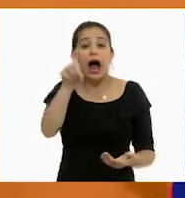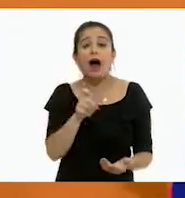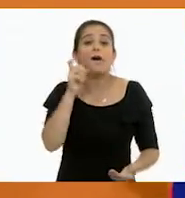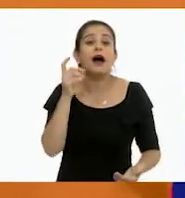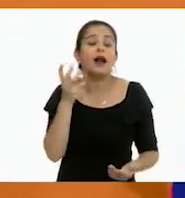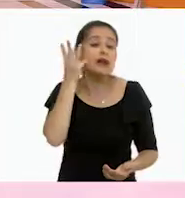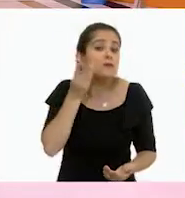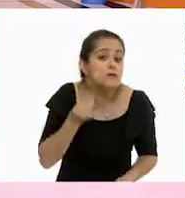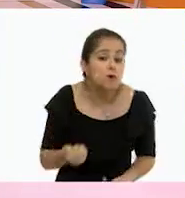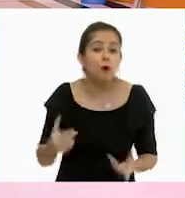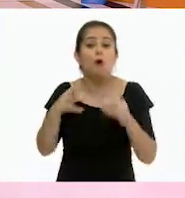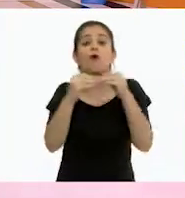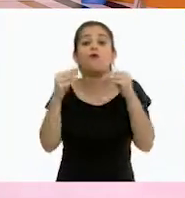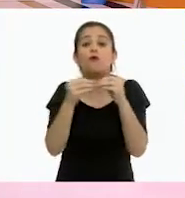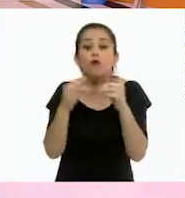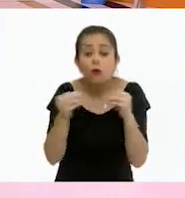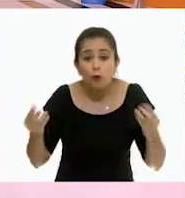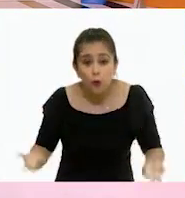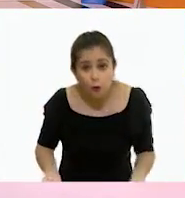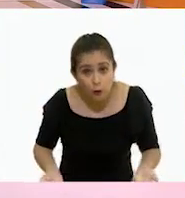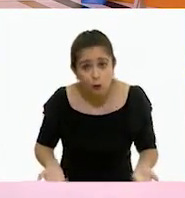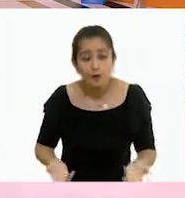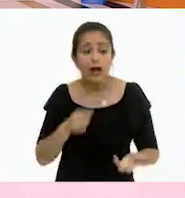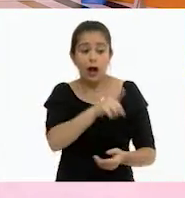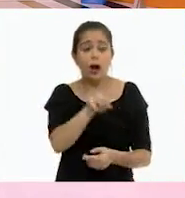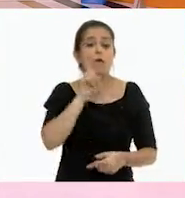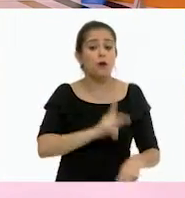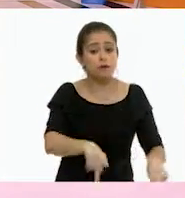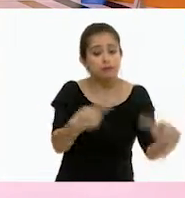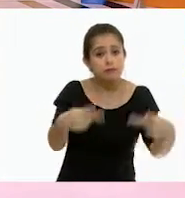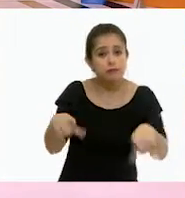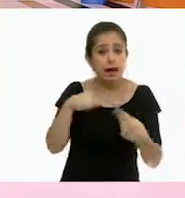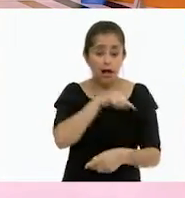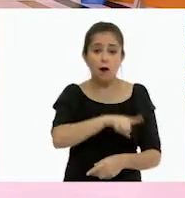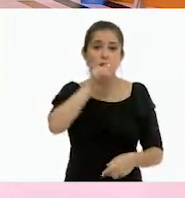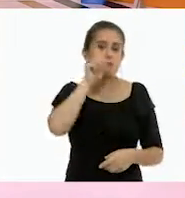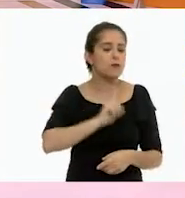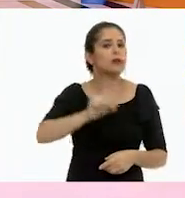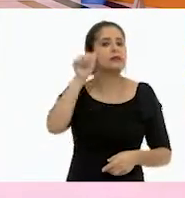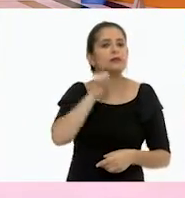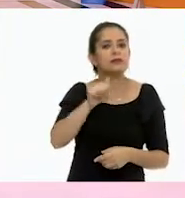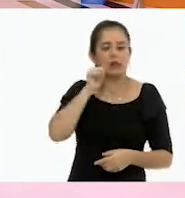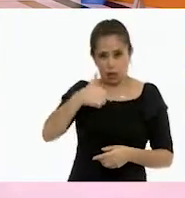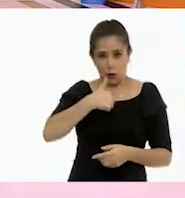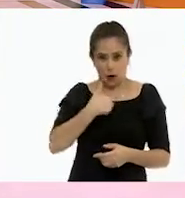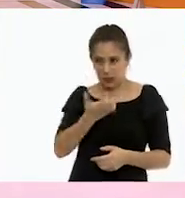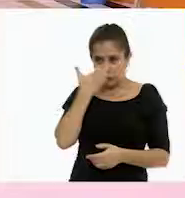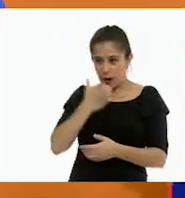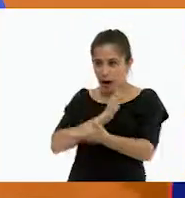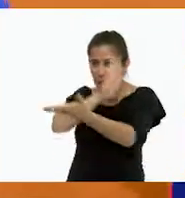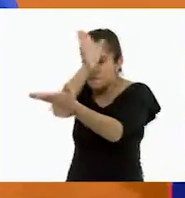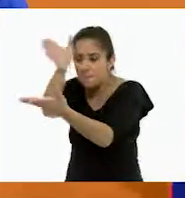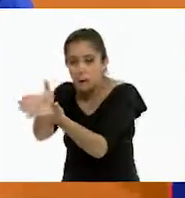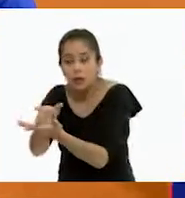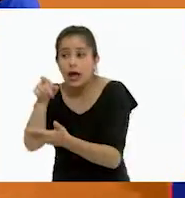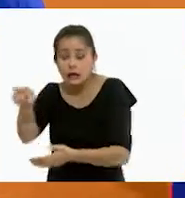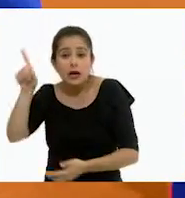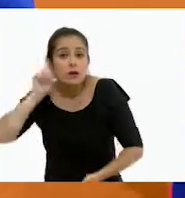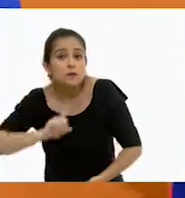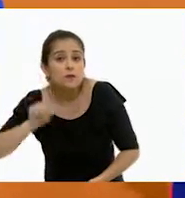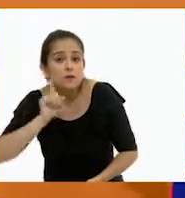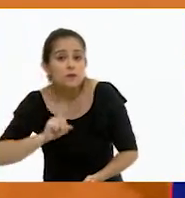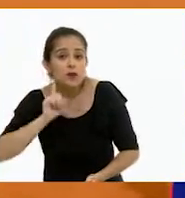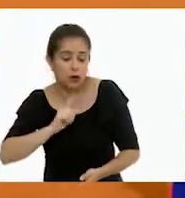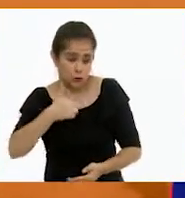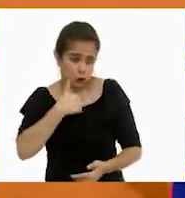O frutita. Frutita. Y además la señora siempre nos ayuda en la escuela donde yo voy. Siempre,